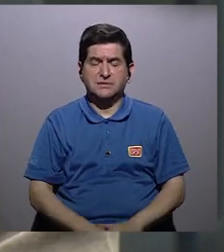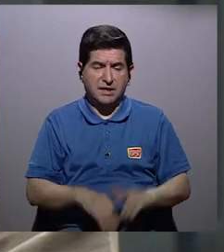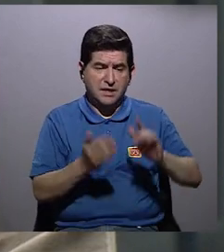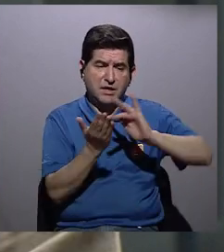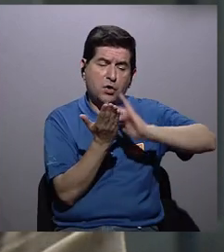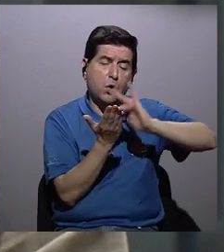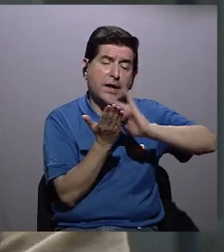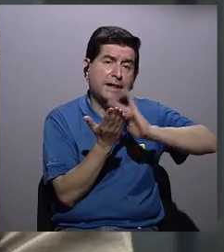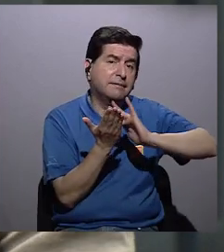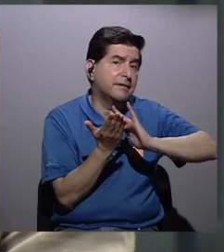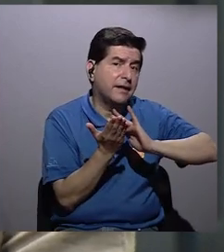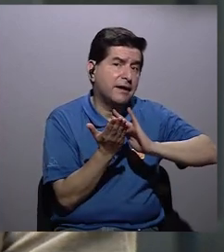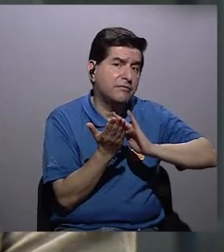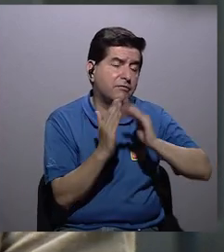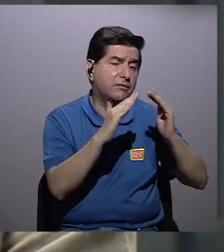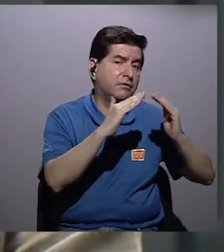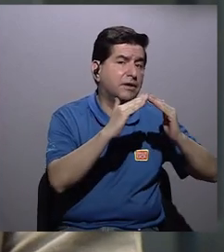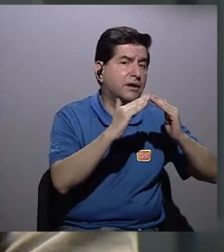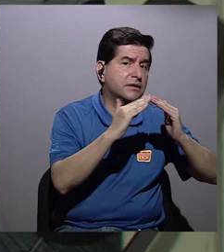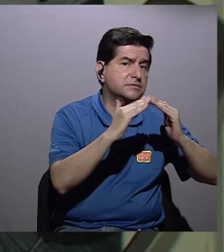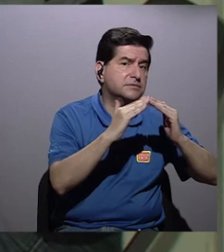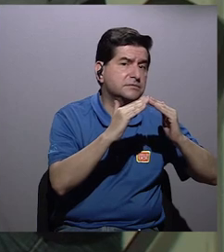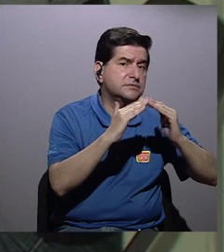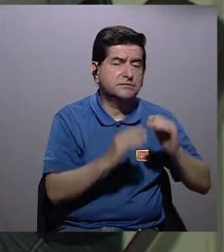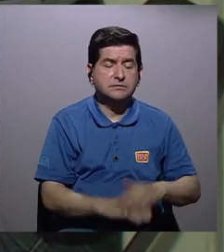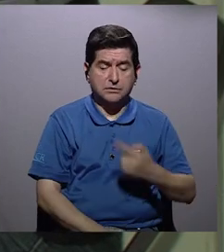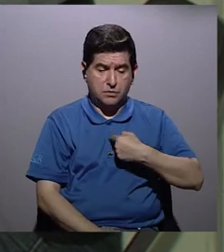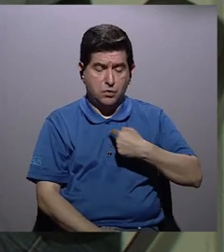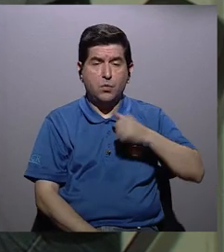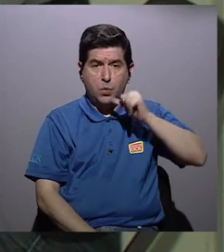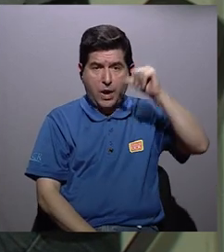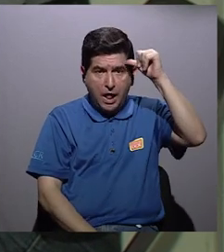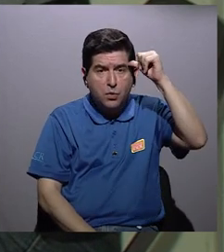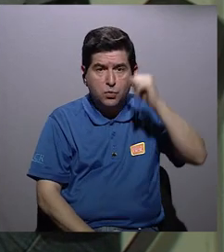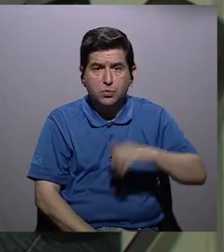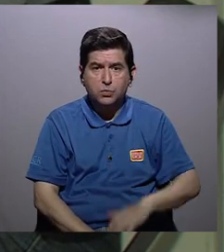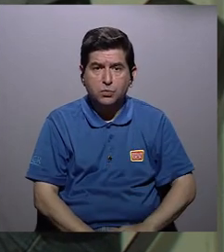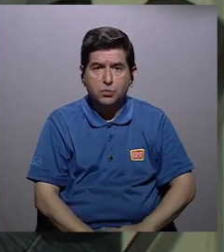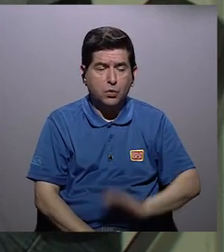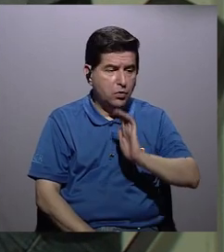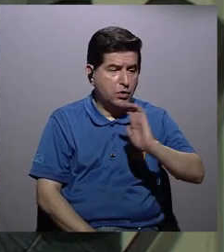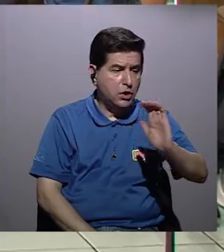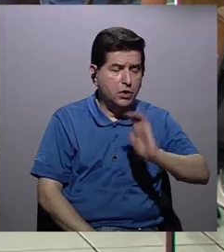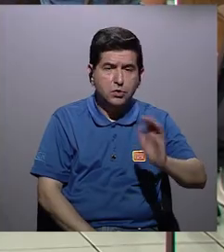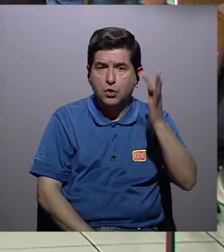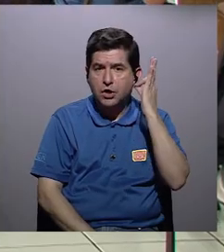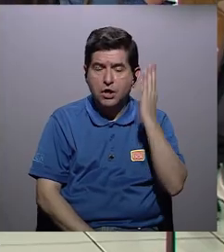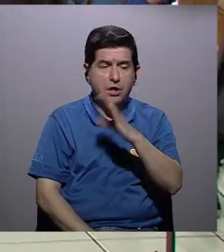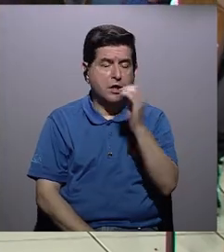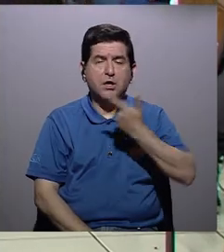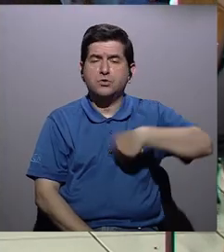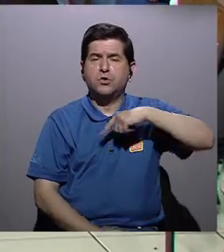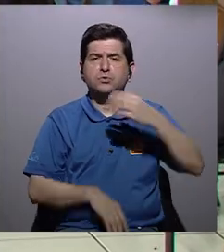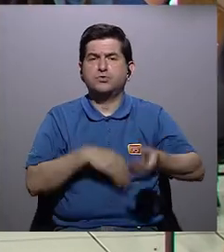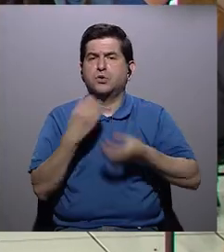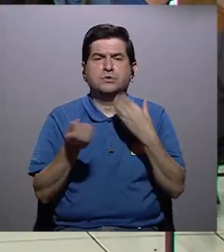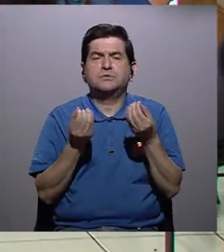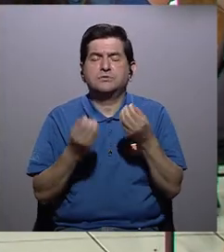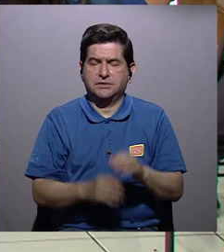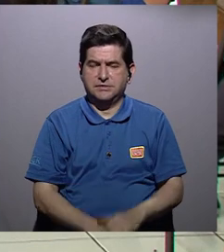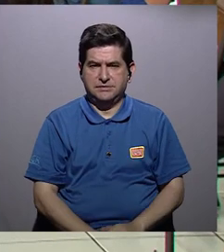dispositivo teléfono en nuestras casas como adultos que con niños o niñas, o qué estamos haciendo